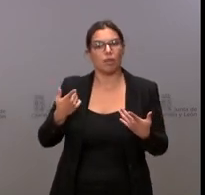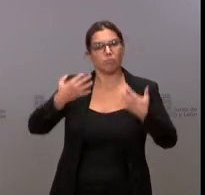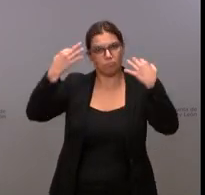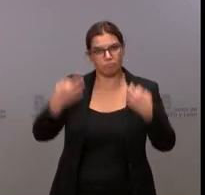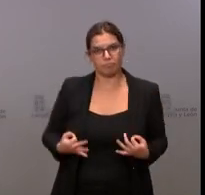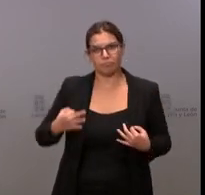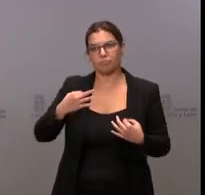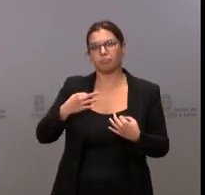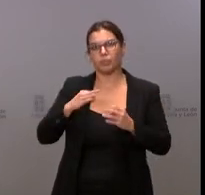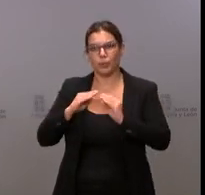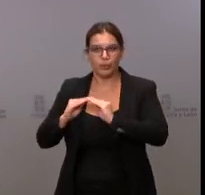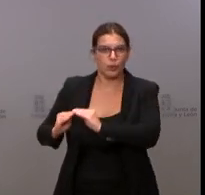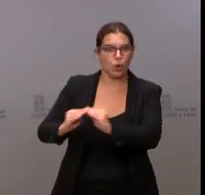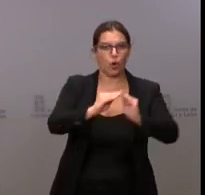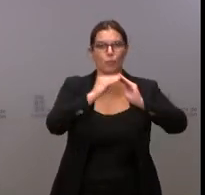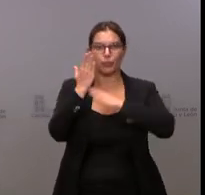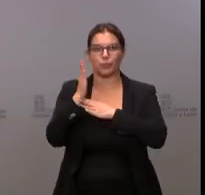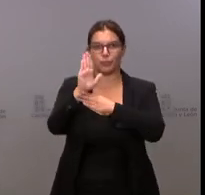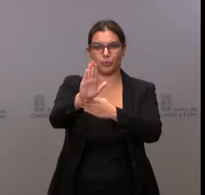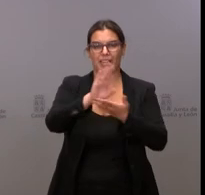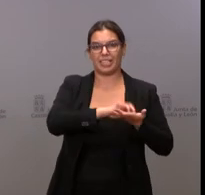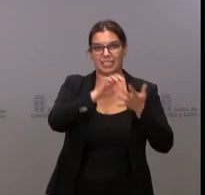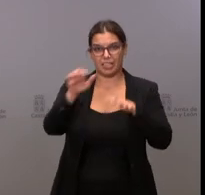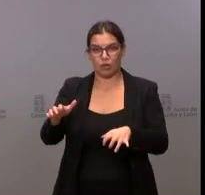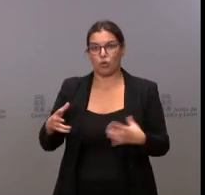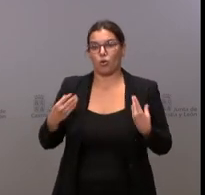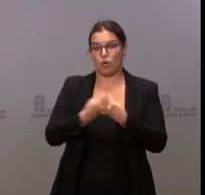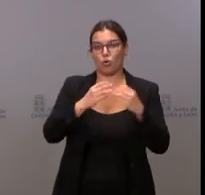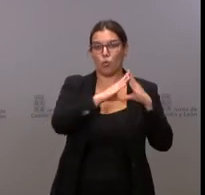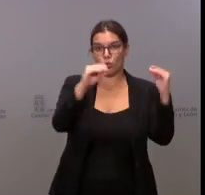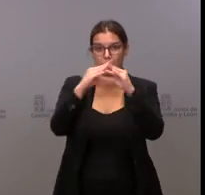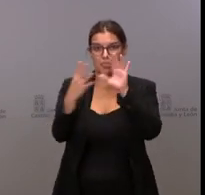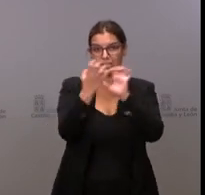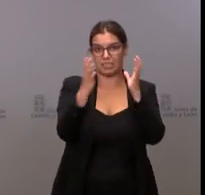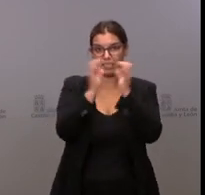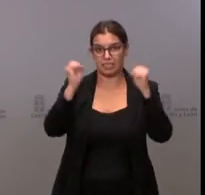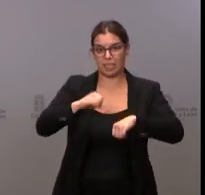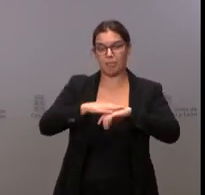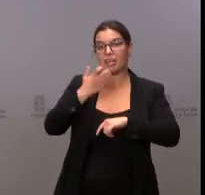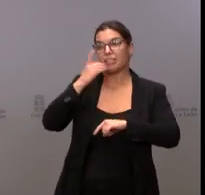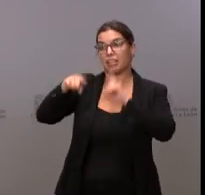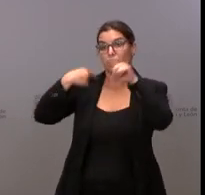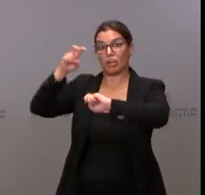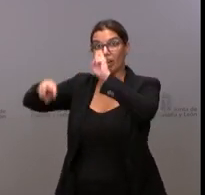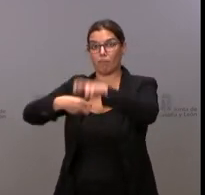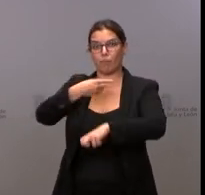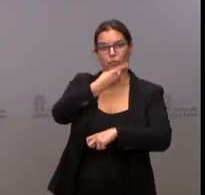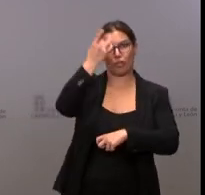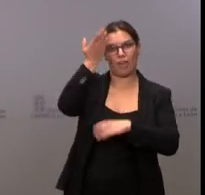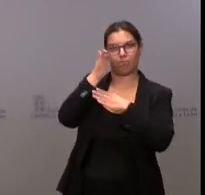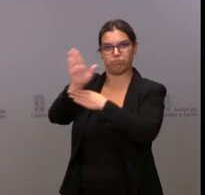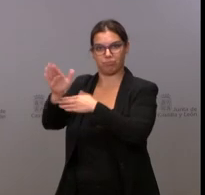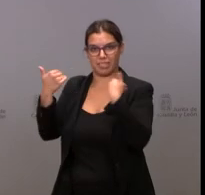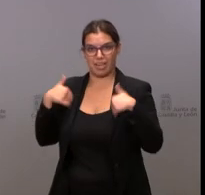común en castilla y león' con nuestras universidades de cara a cualquier reforma y debe